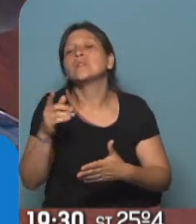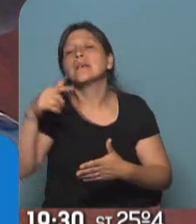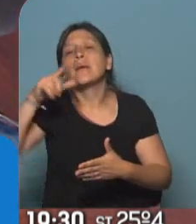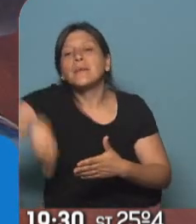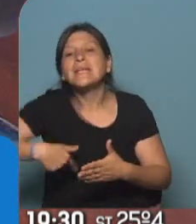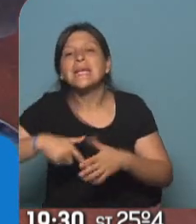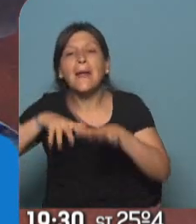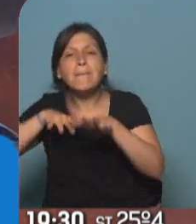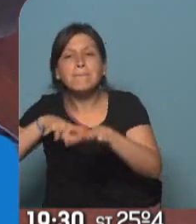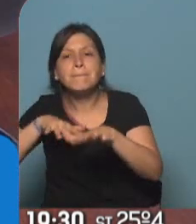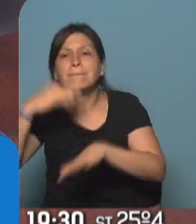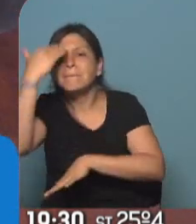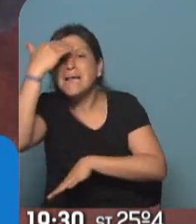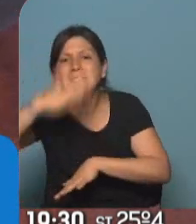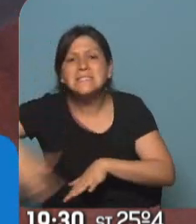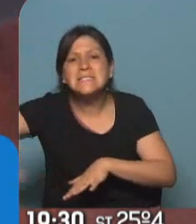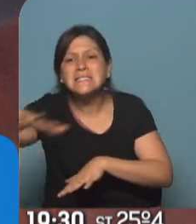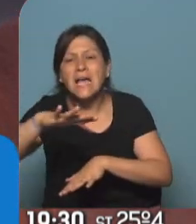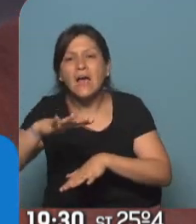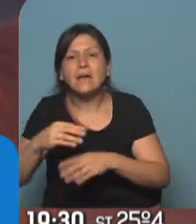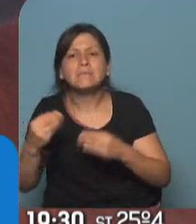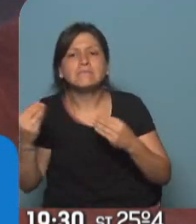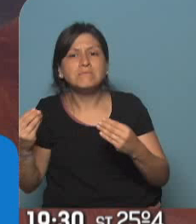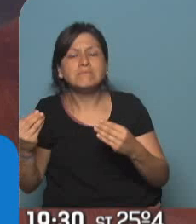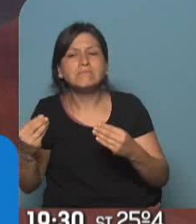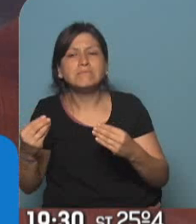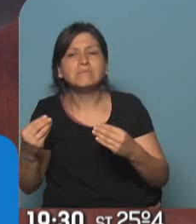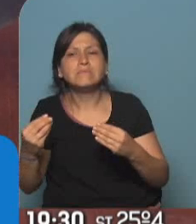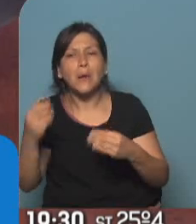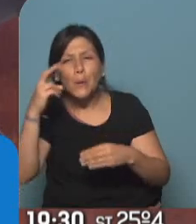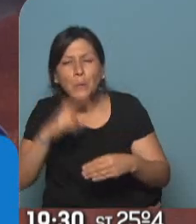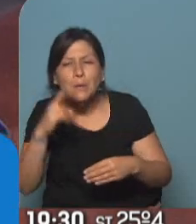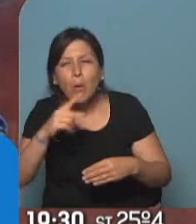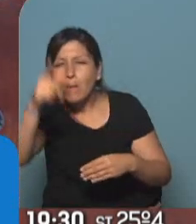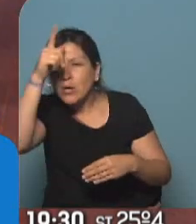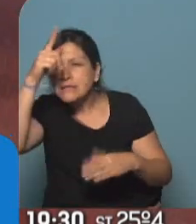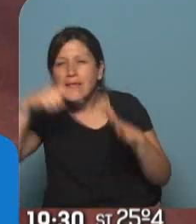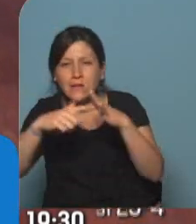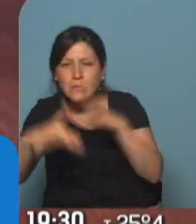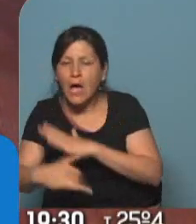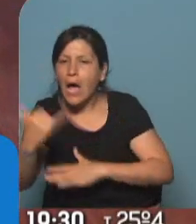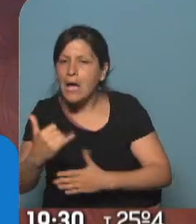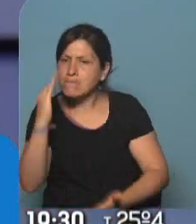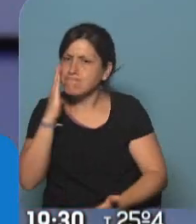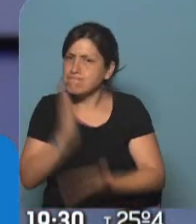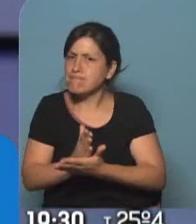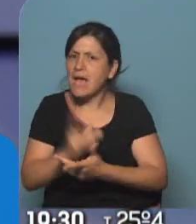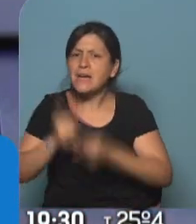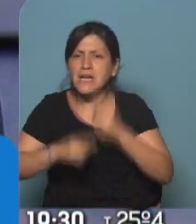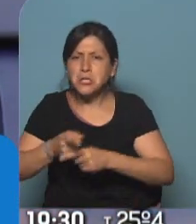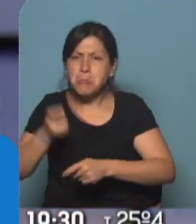en plaza constitución pero hemos visto que la policía de la ciudad tiene un rigor distinto últimamente con respecto a piqueteros y